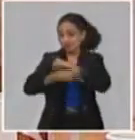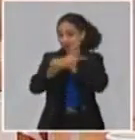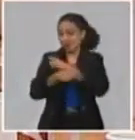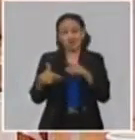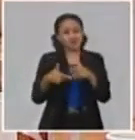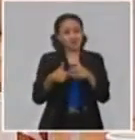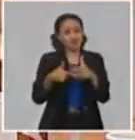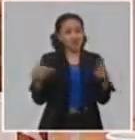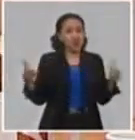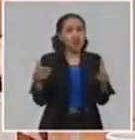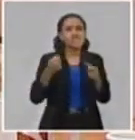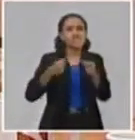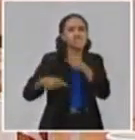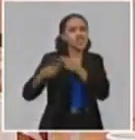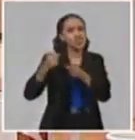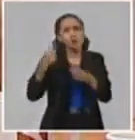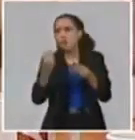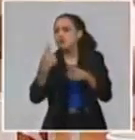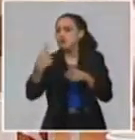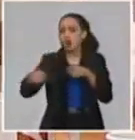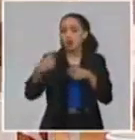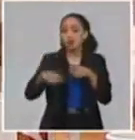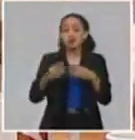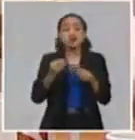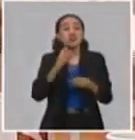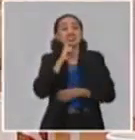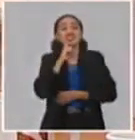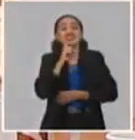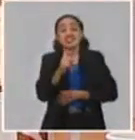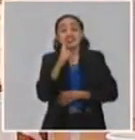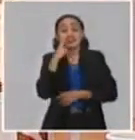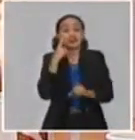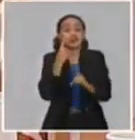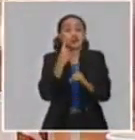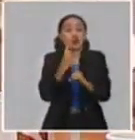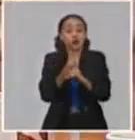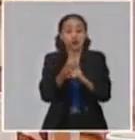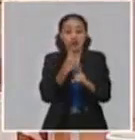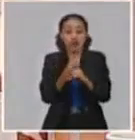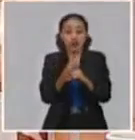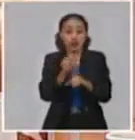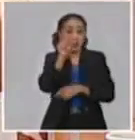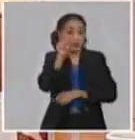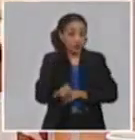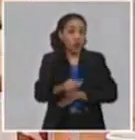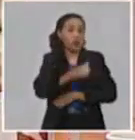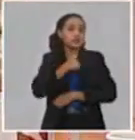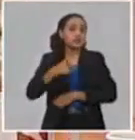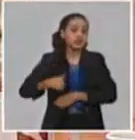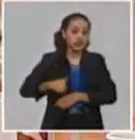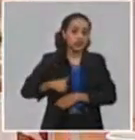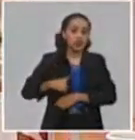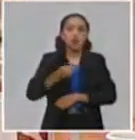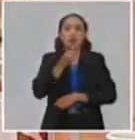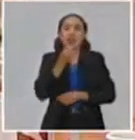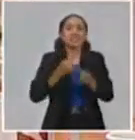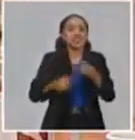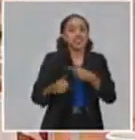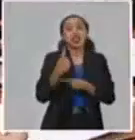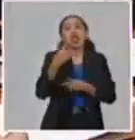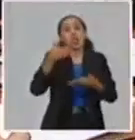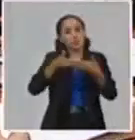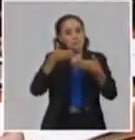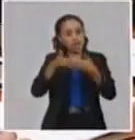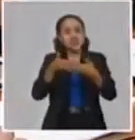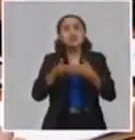exporta, es muy difícil buscar un productor chino que te venda las cosas. Hay empresas que están especializadas para exportar. Y además, ese es un